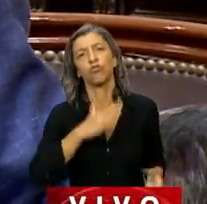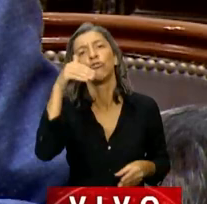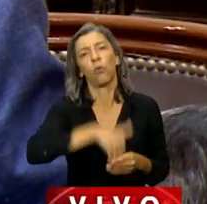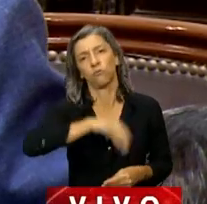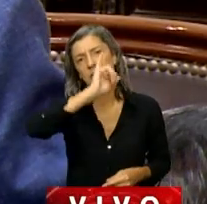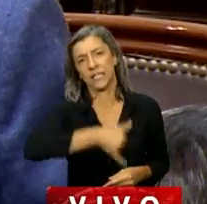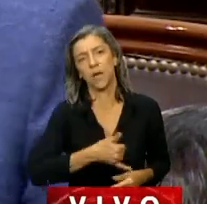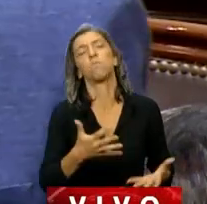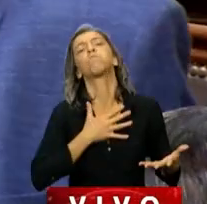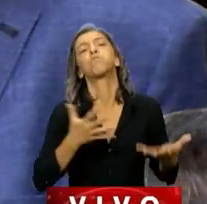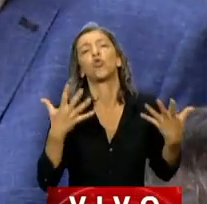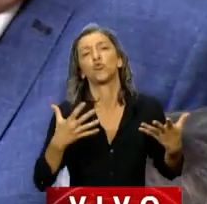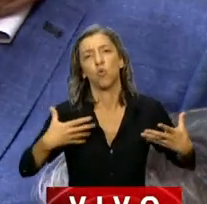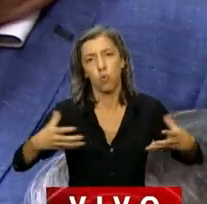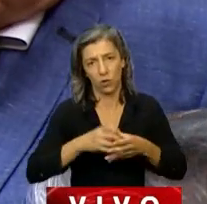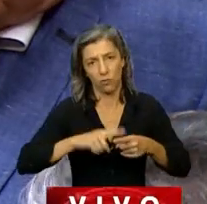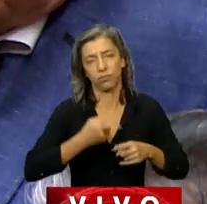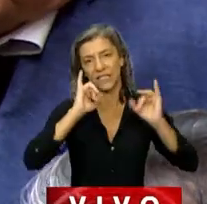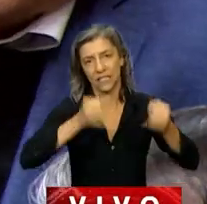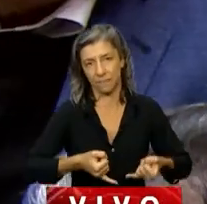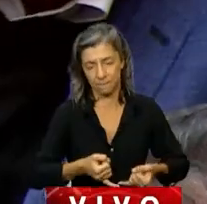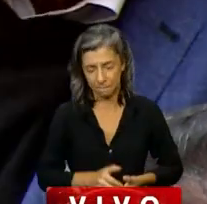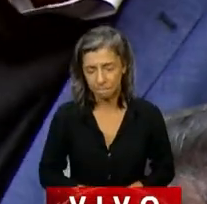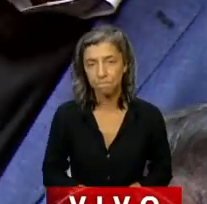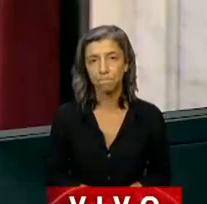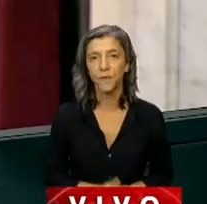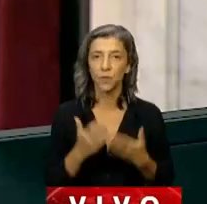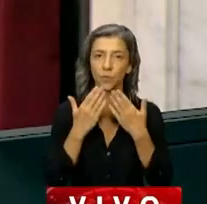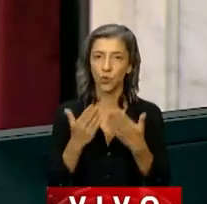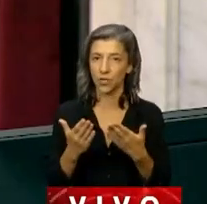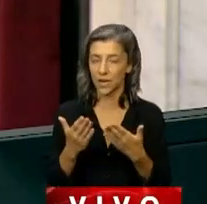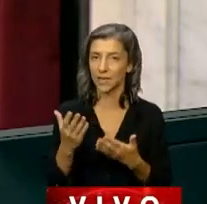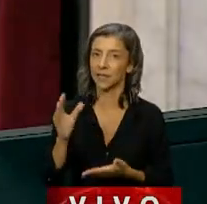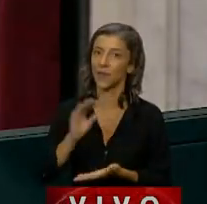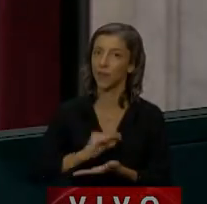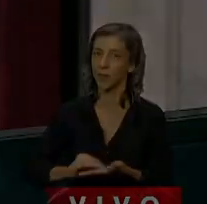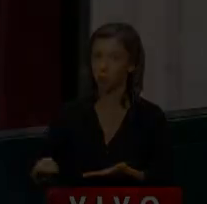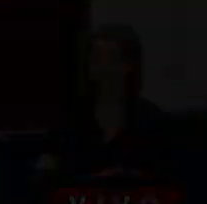de Juntos Somos Río Negro. Muchas gracias, diputado Di Giacomo.